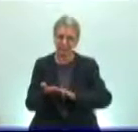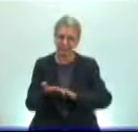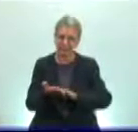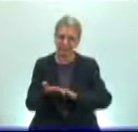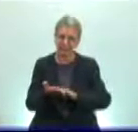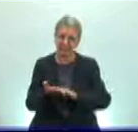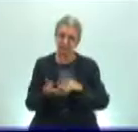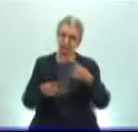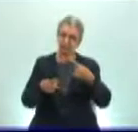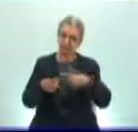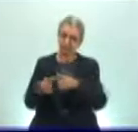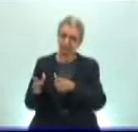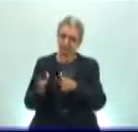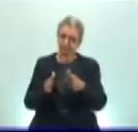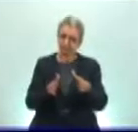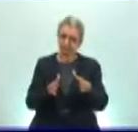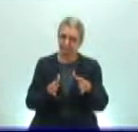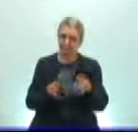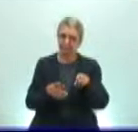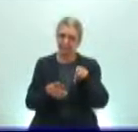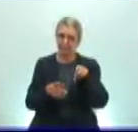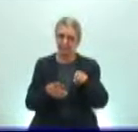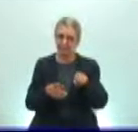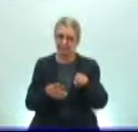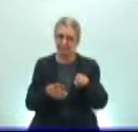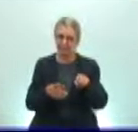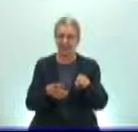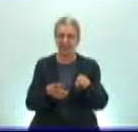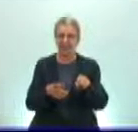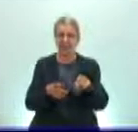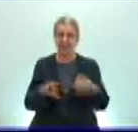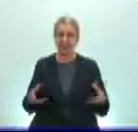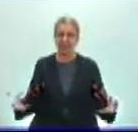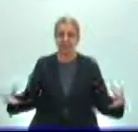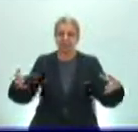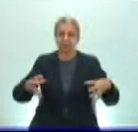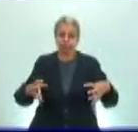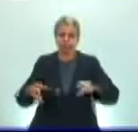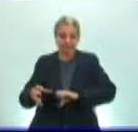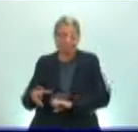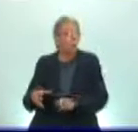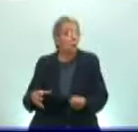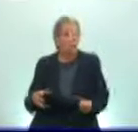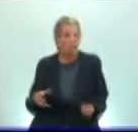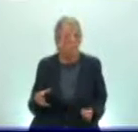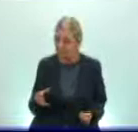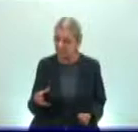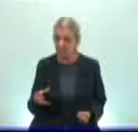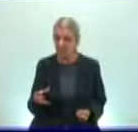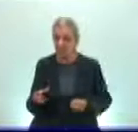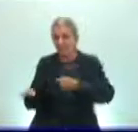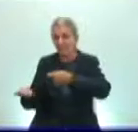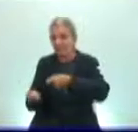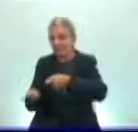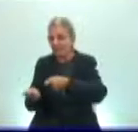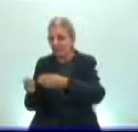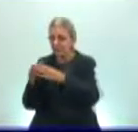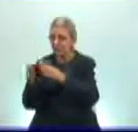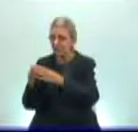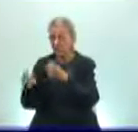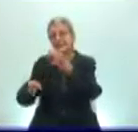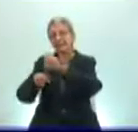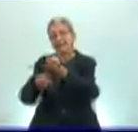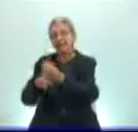se desarrolló esa colectivización forzada como una violación de los principios de